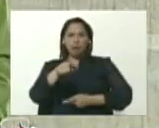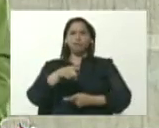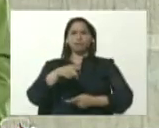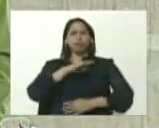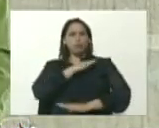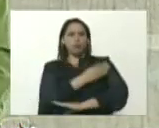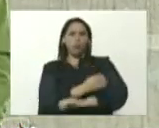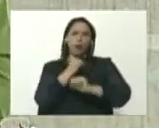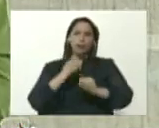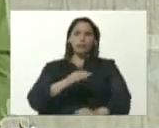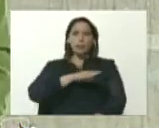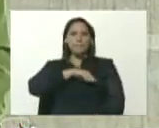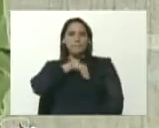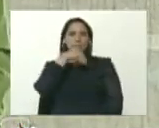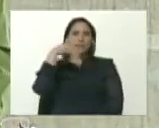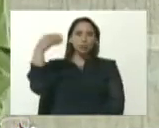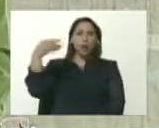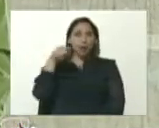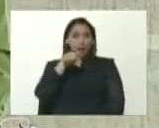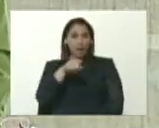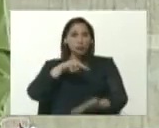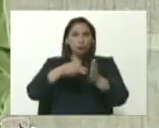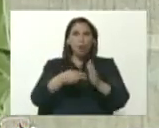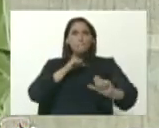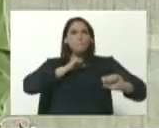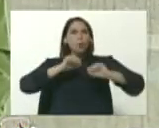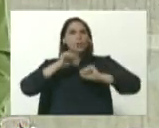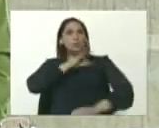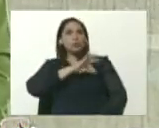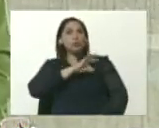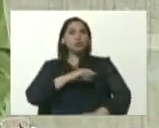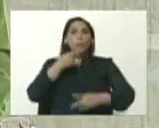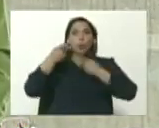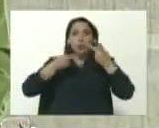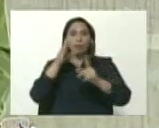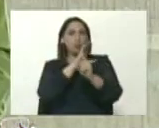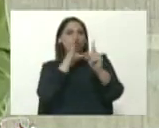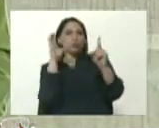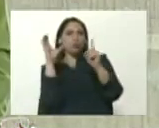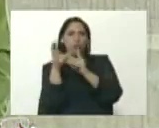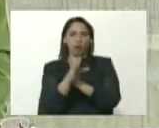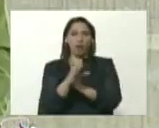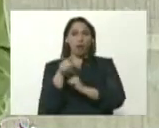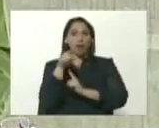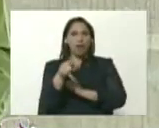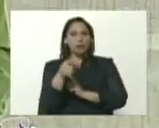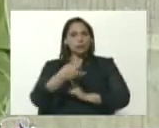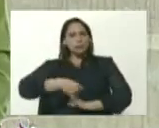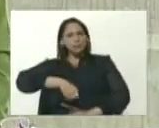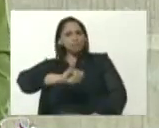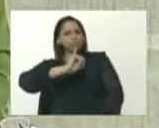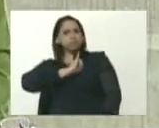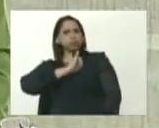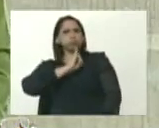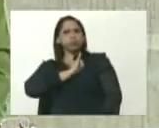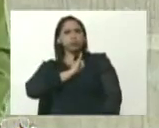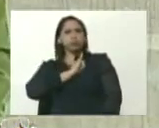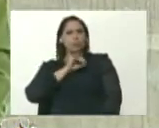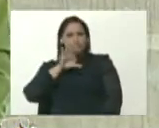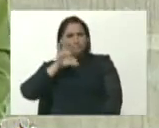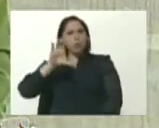espiritual. Es un movimiento sociopolítico, cultural. Es una identidad de